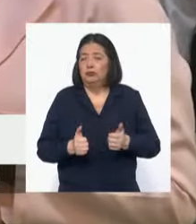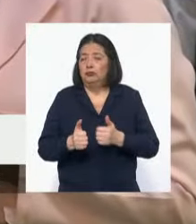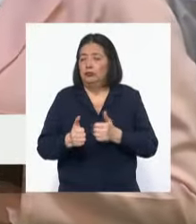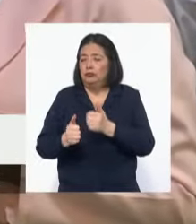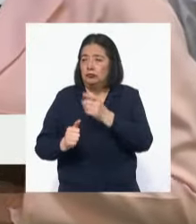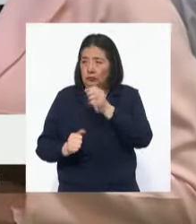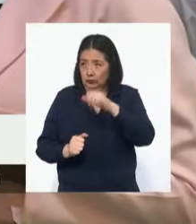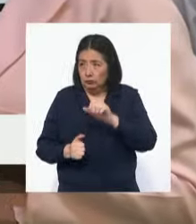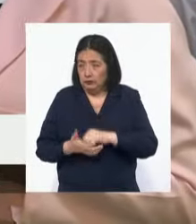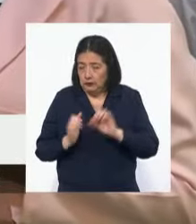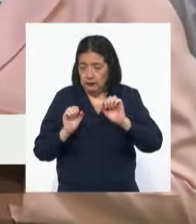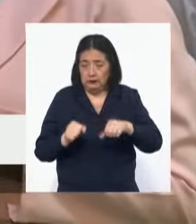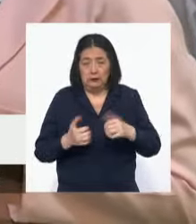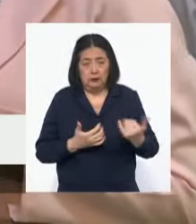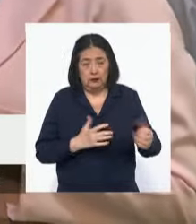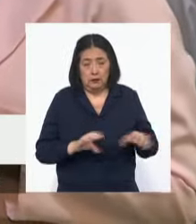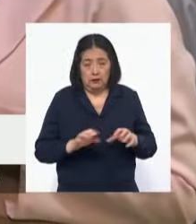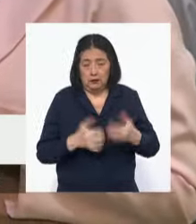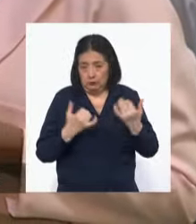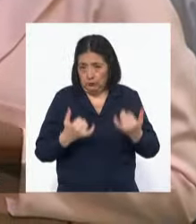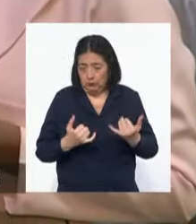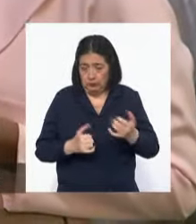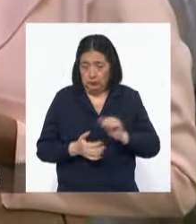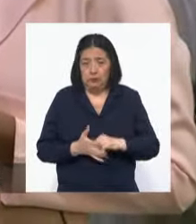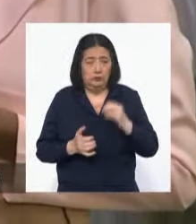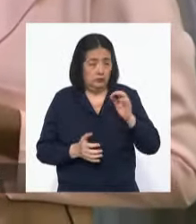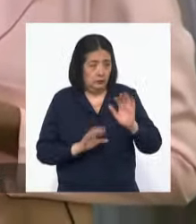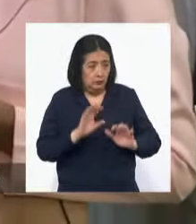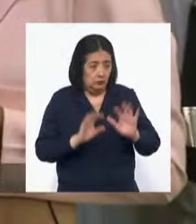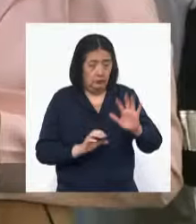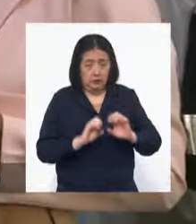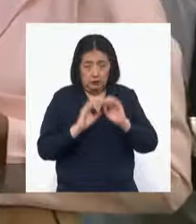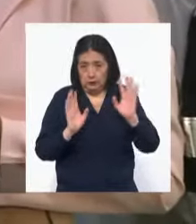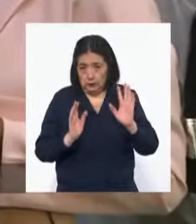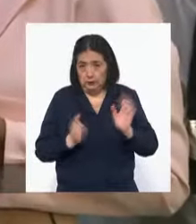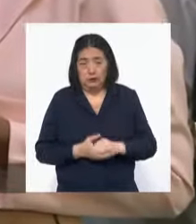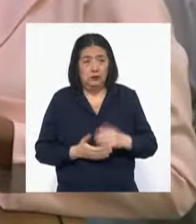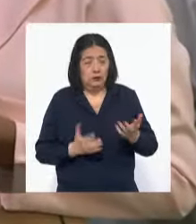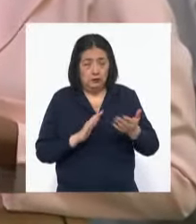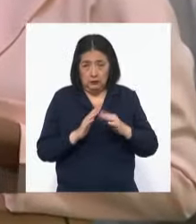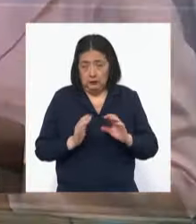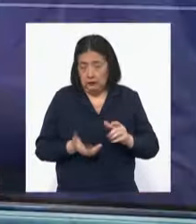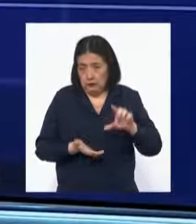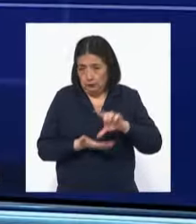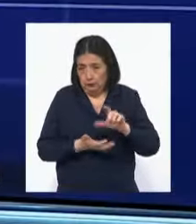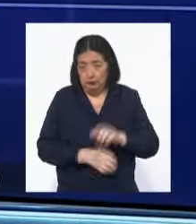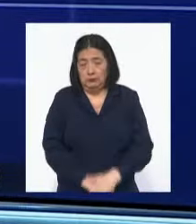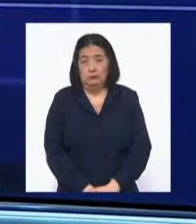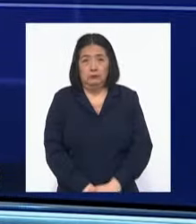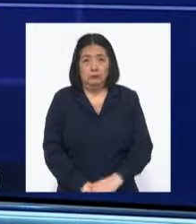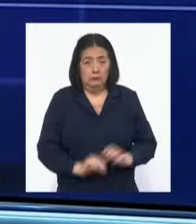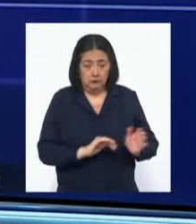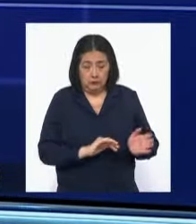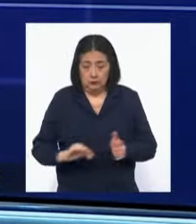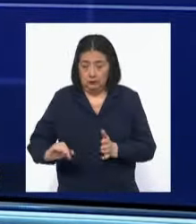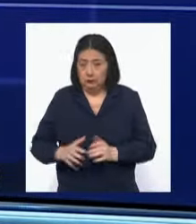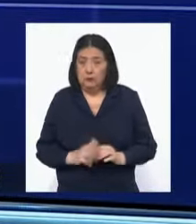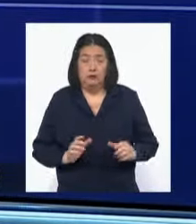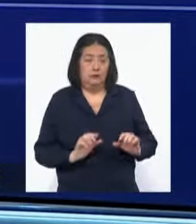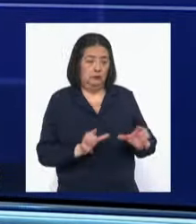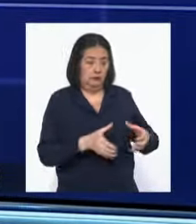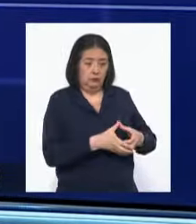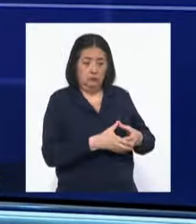intensificación del patrullaje que estamos realizando en estos últimos 15 días en la ciudad de Lima. Personal del Escuadrón